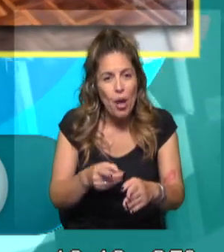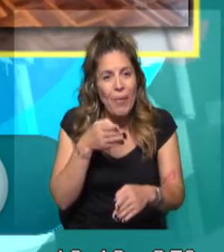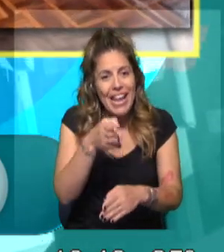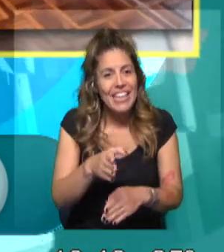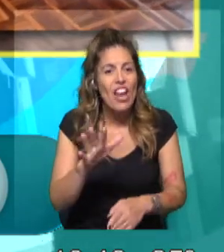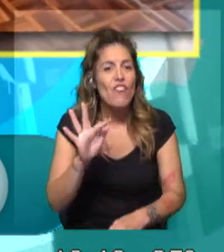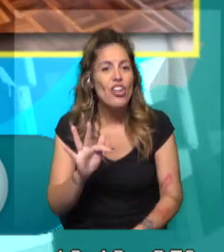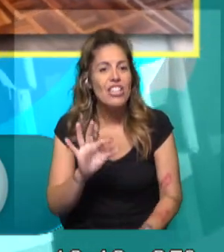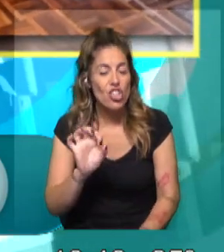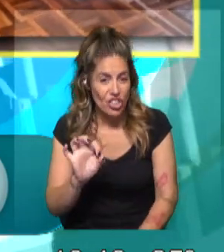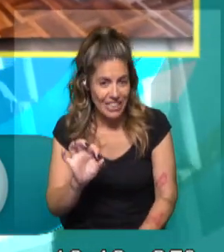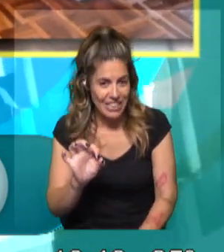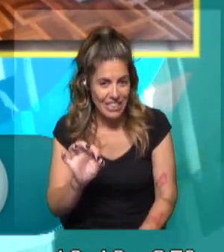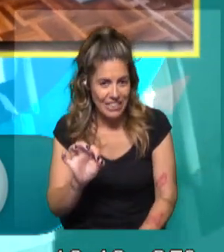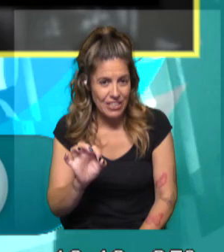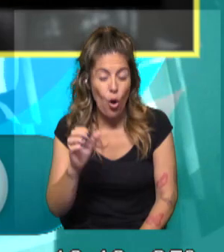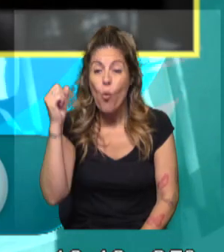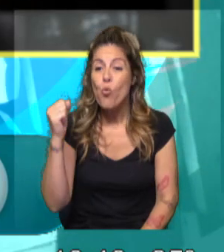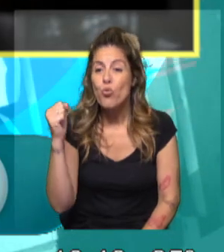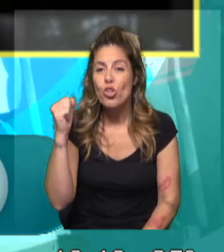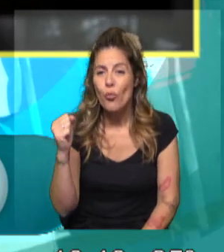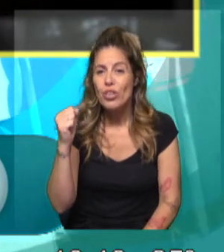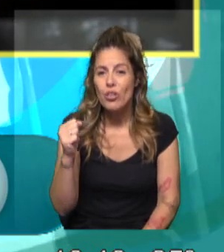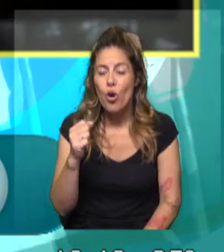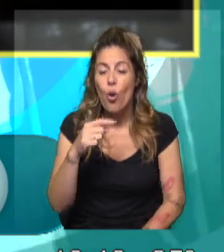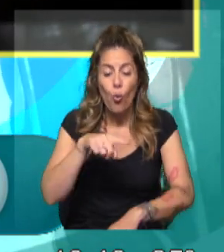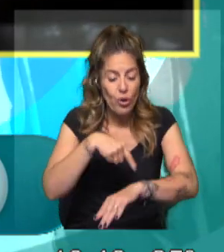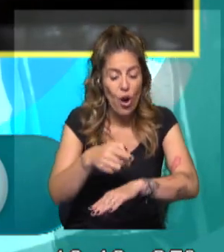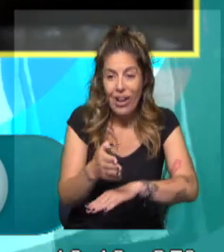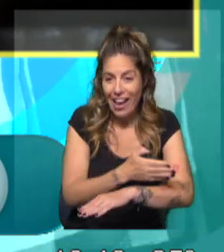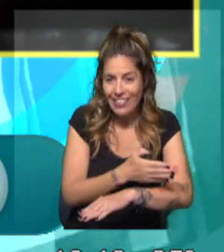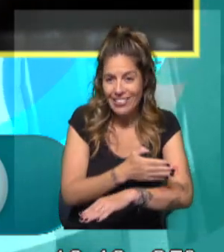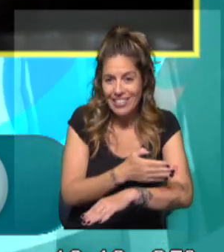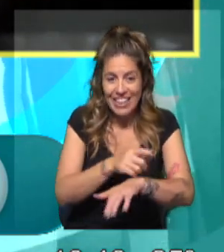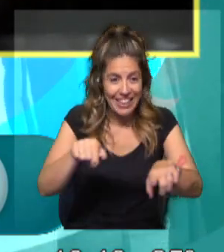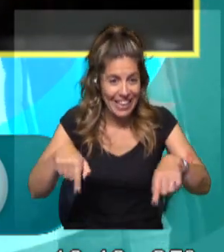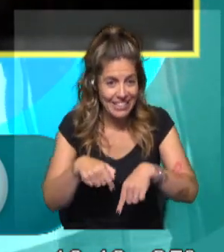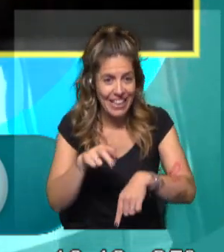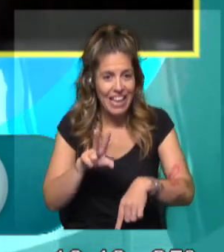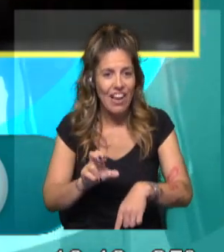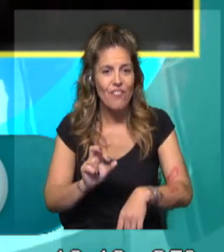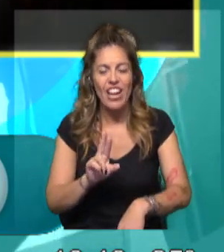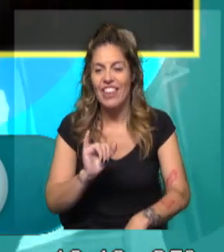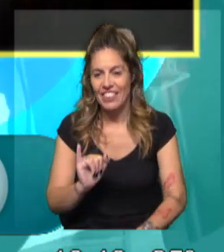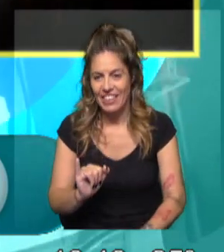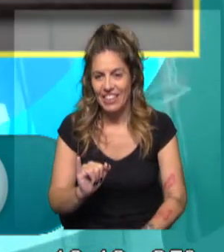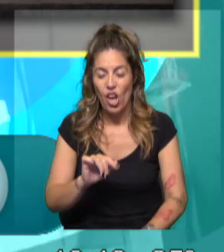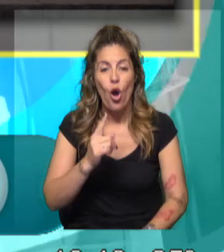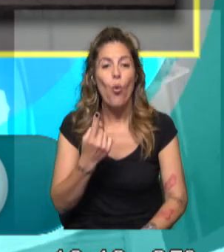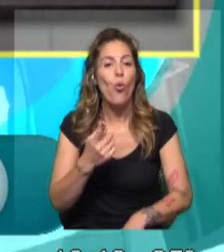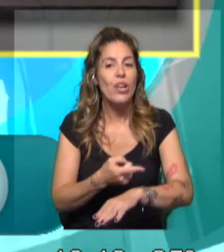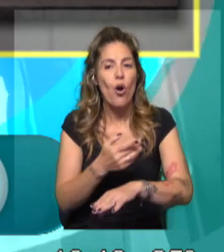Sánchez sí. sale un ómnibus una hora antes desde el Sala Verdi, una